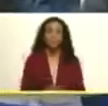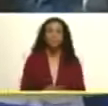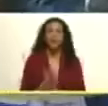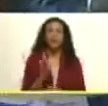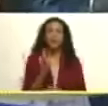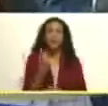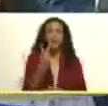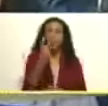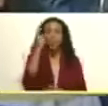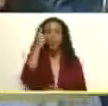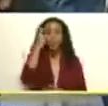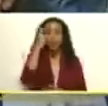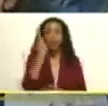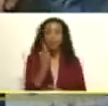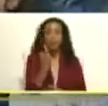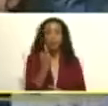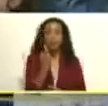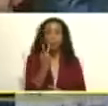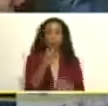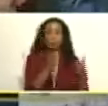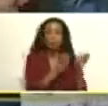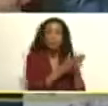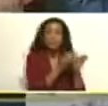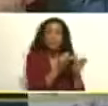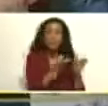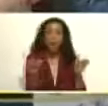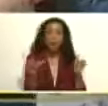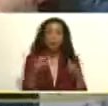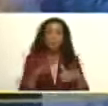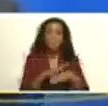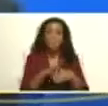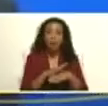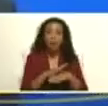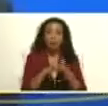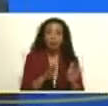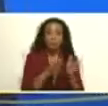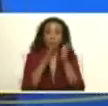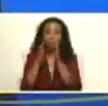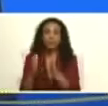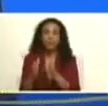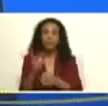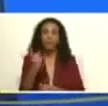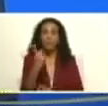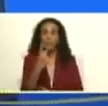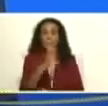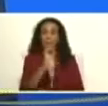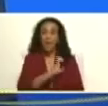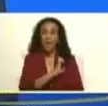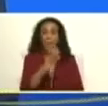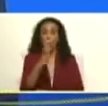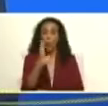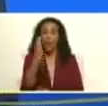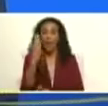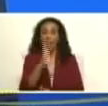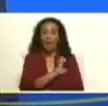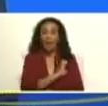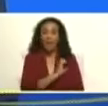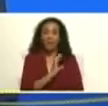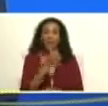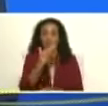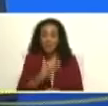faltan dos días para que llegue el primero de diciembre, y con